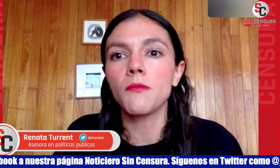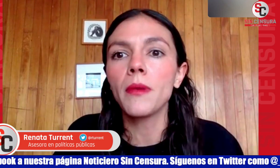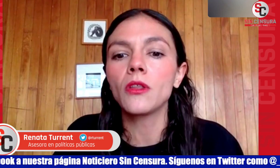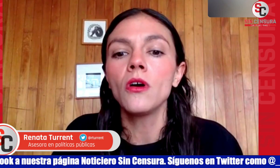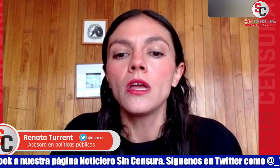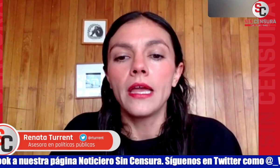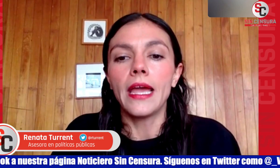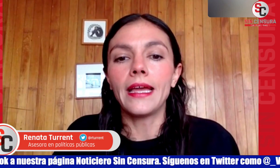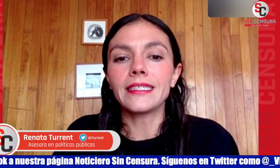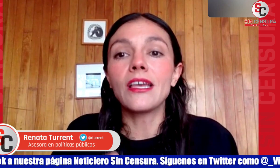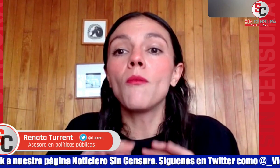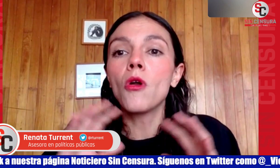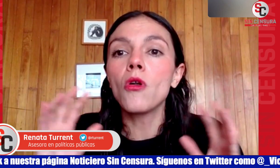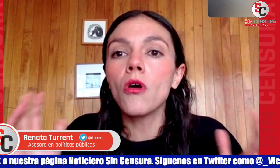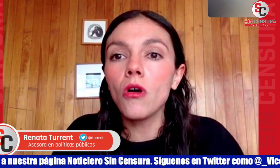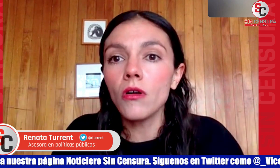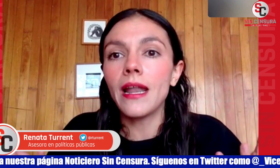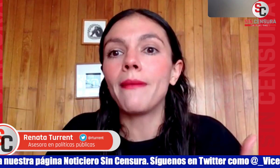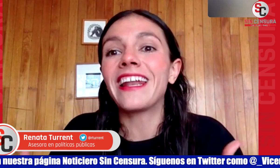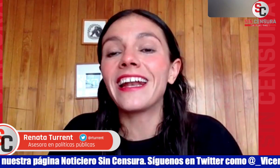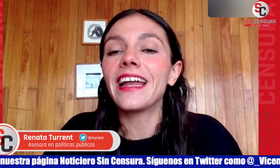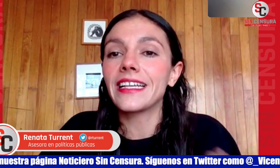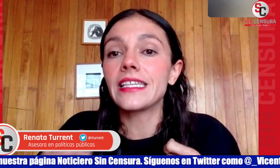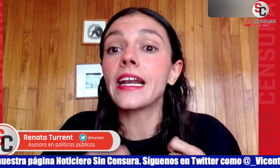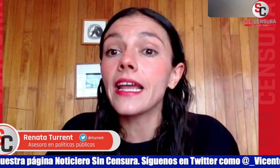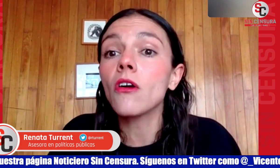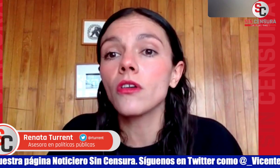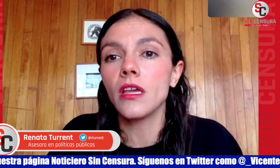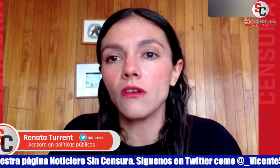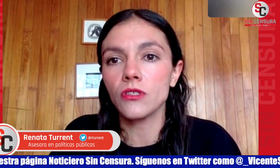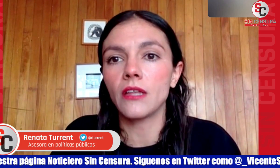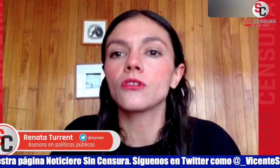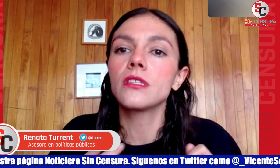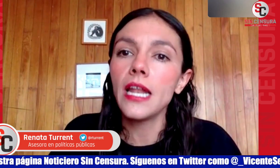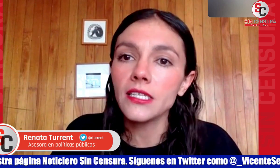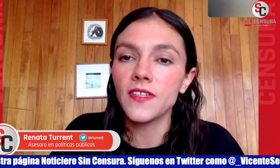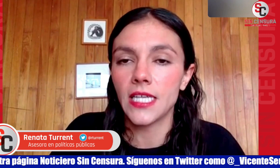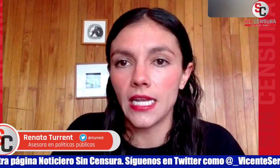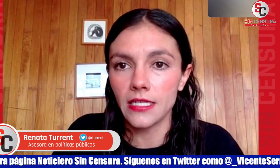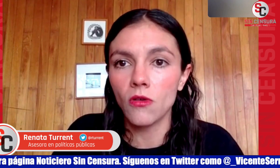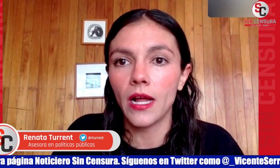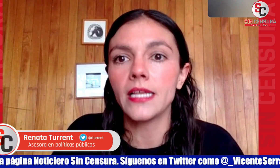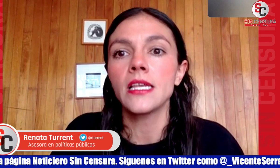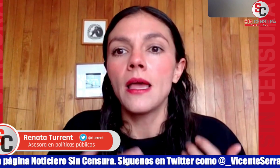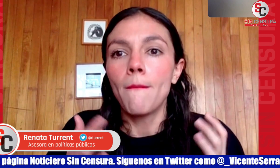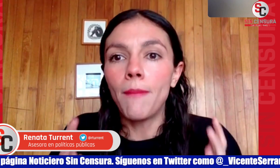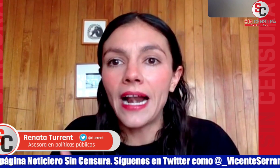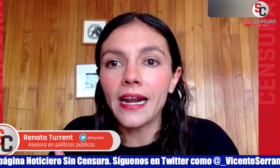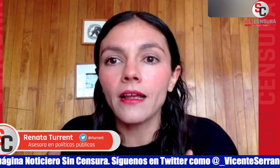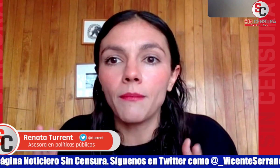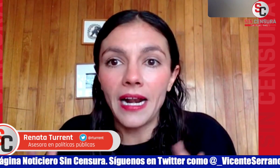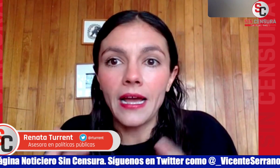en ese momento, se homologó la manera en la que se recogían los datos de las fiscalías locales